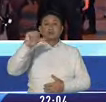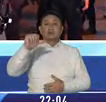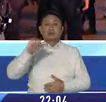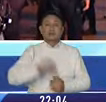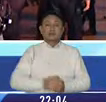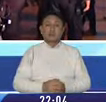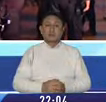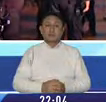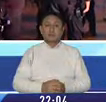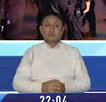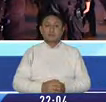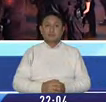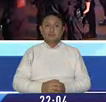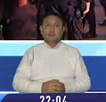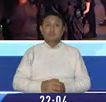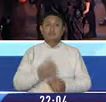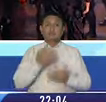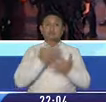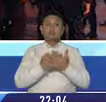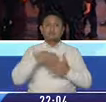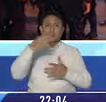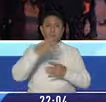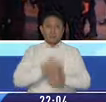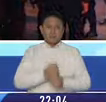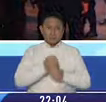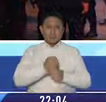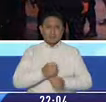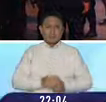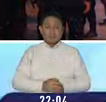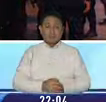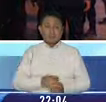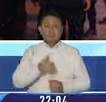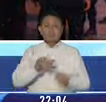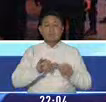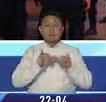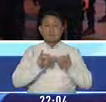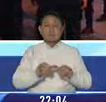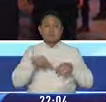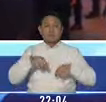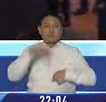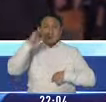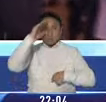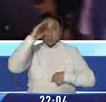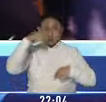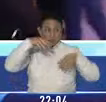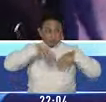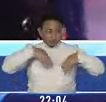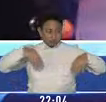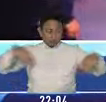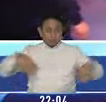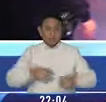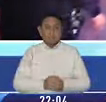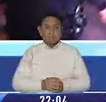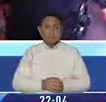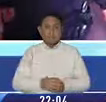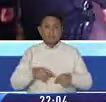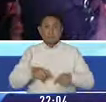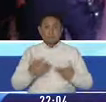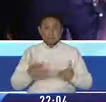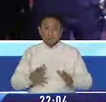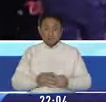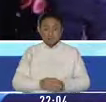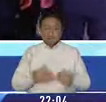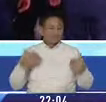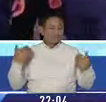hablando de La Roca, cárcel de máxima seguridad, en donde todavía se mantiene el despliegue por parte de la policía. Aquí listos, más que nada, por